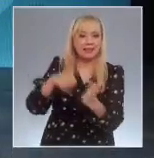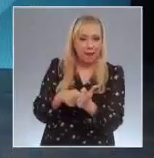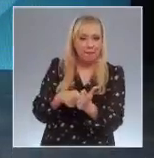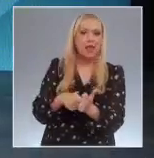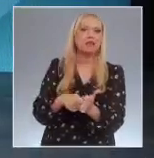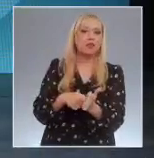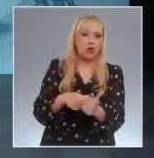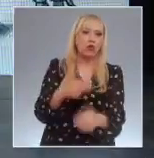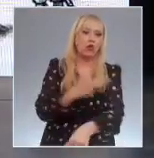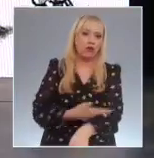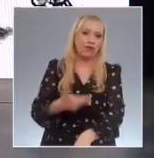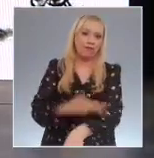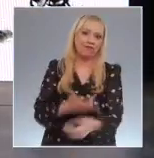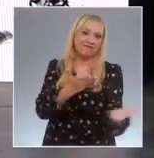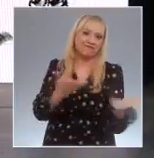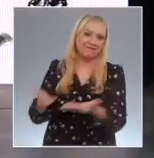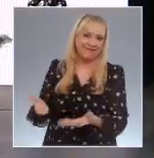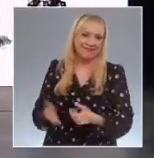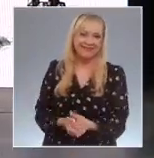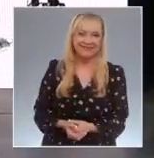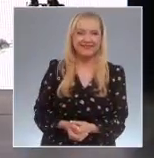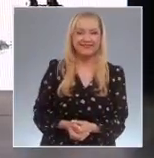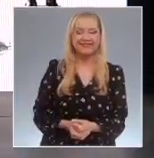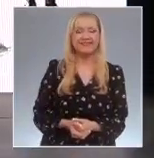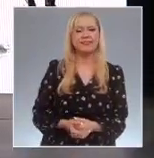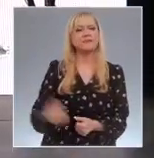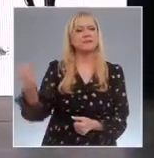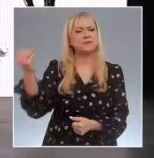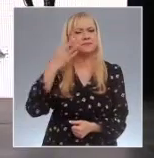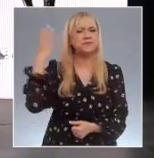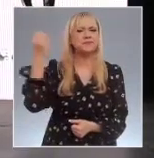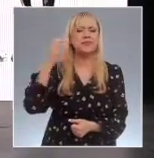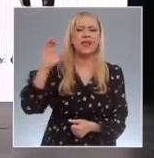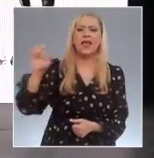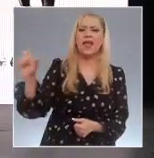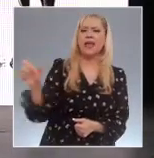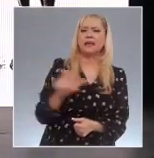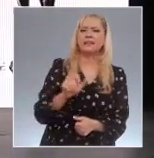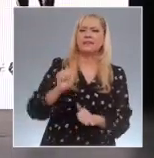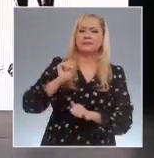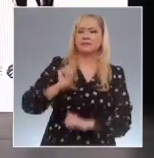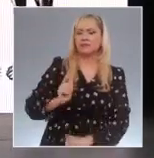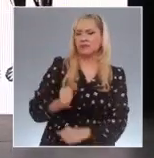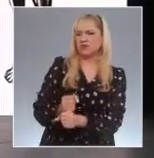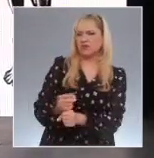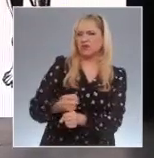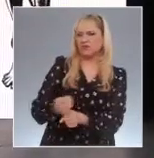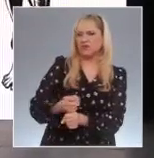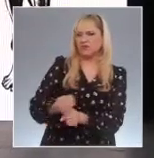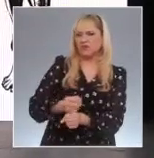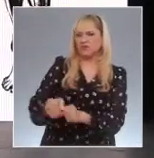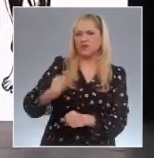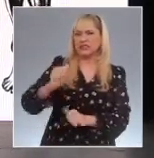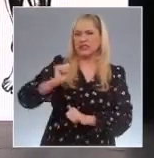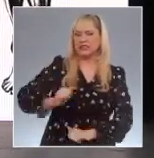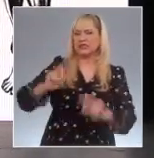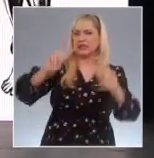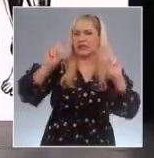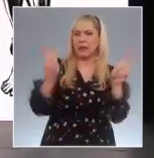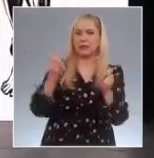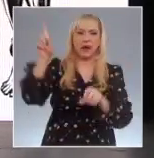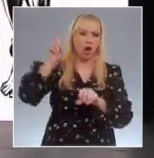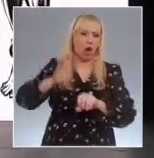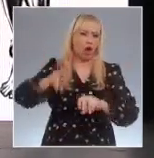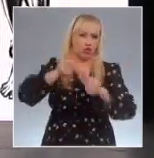Y durante un seminario, el exrelator de Naciones Unidas contra la Tortura reconoció el aporte de la Suprema Corte para erradicar y sancionar